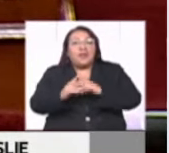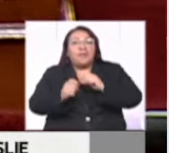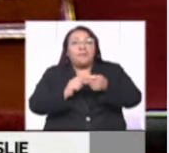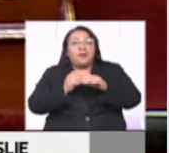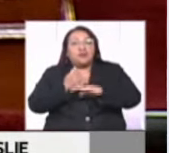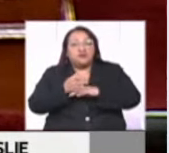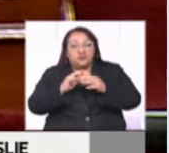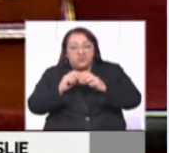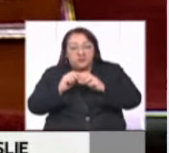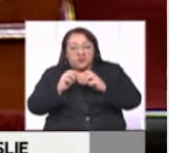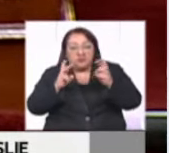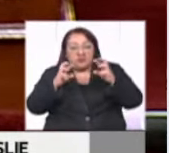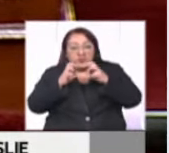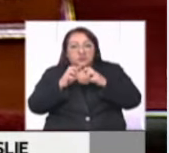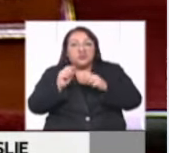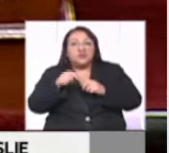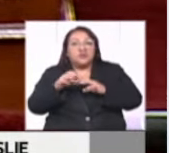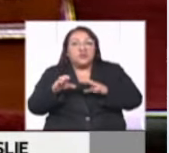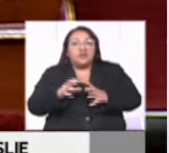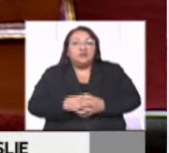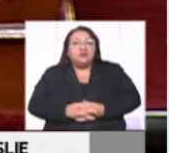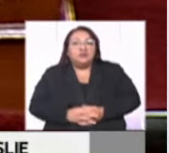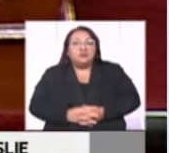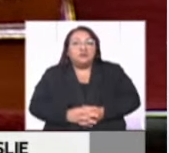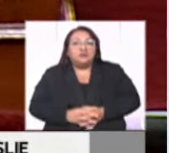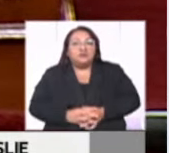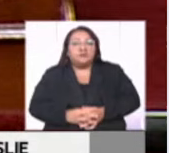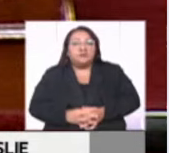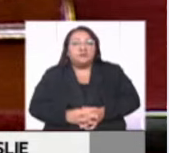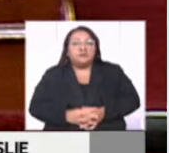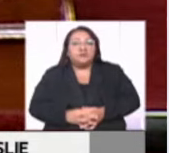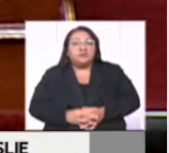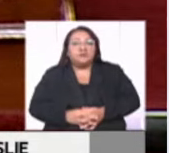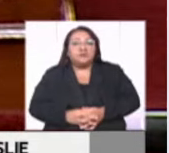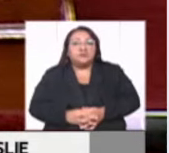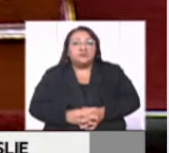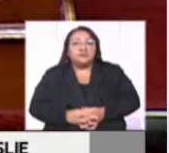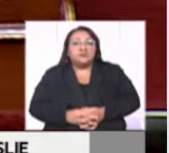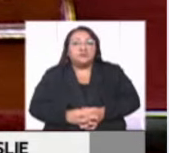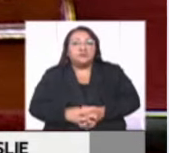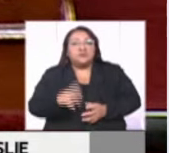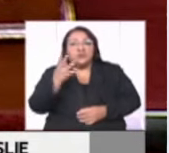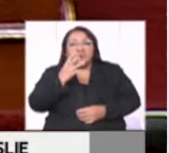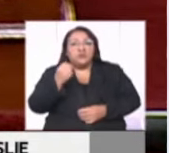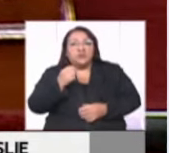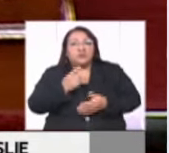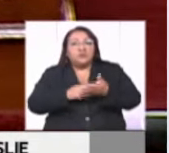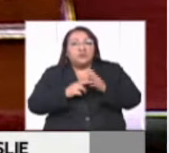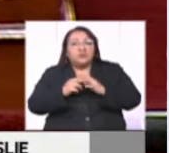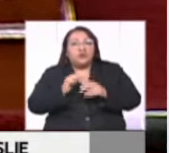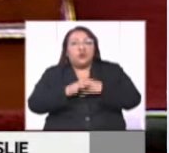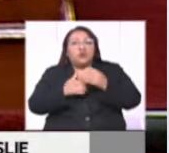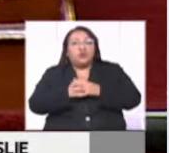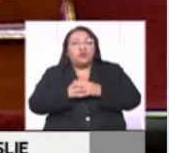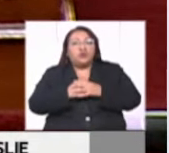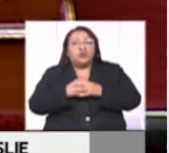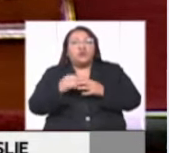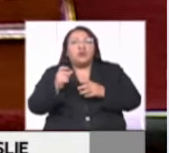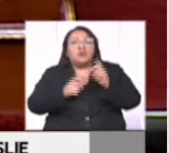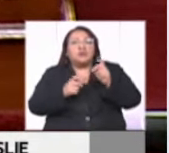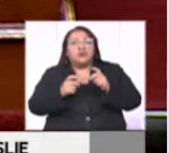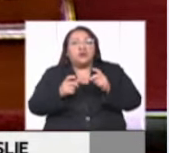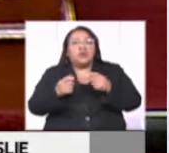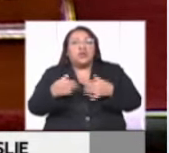eso hay que decirlo. Y lo que está generando este Congreso de la República es un pésimo precedente contra todos aquellos buenos